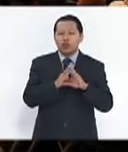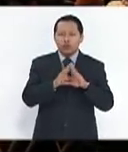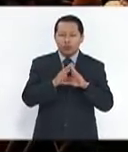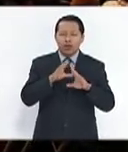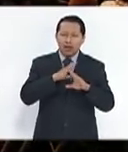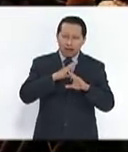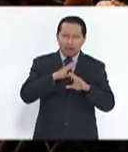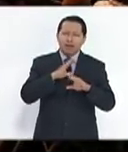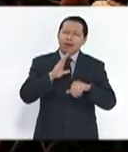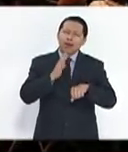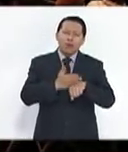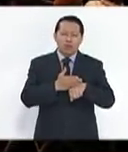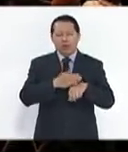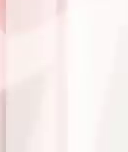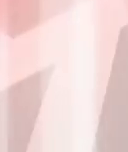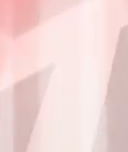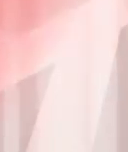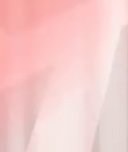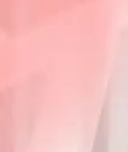el aborto y la eutanasia.